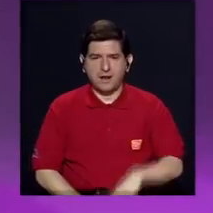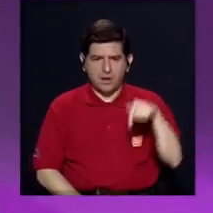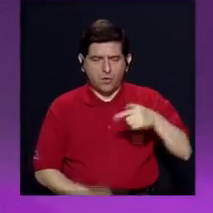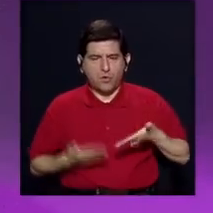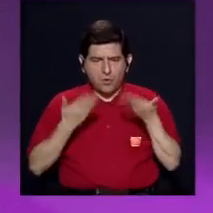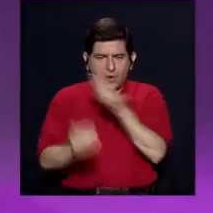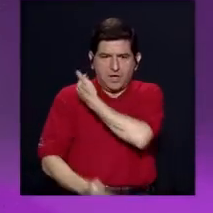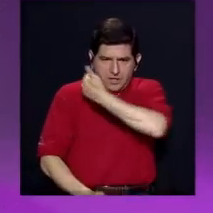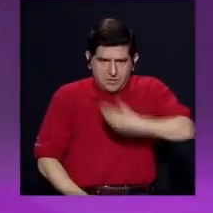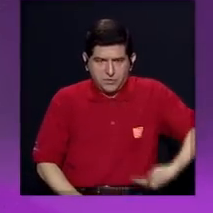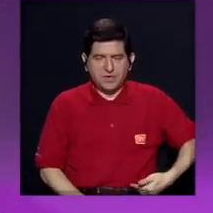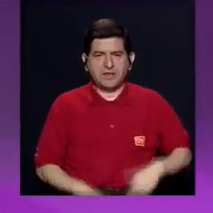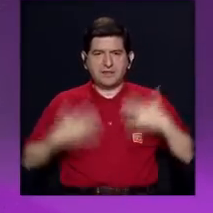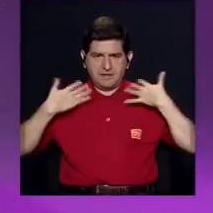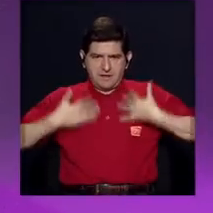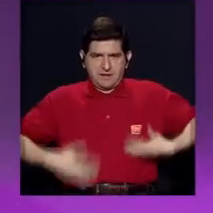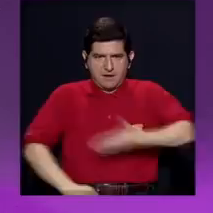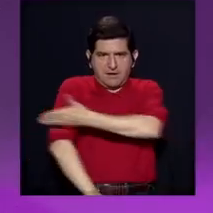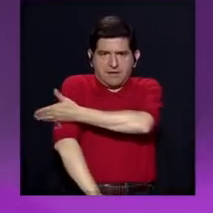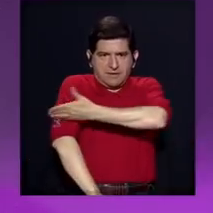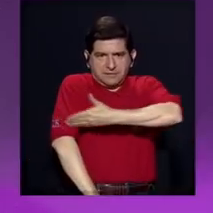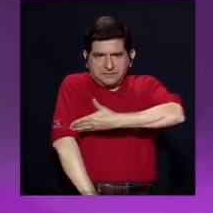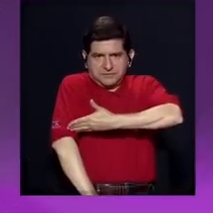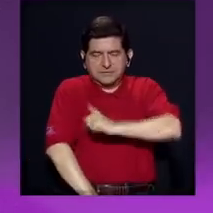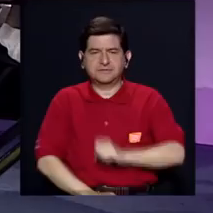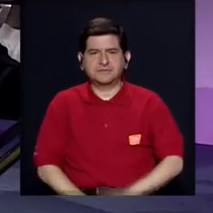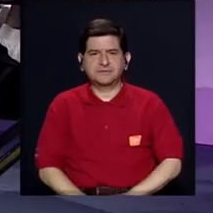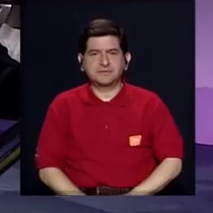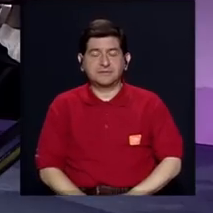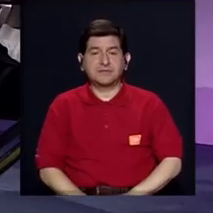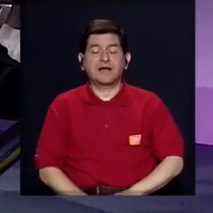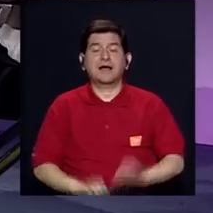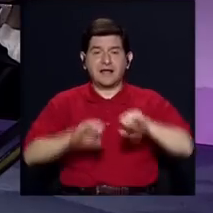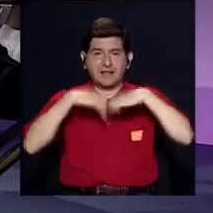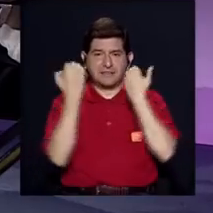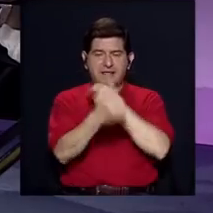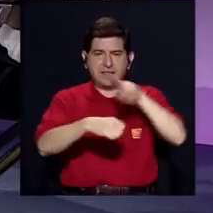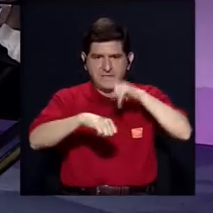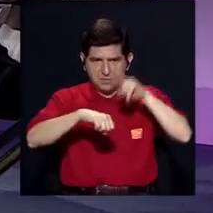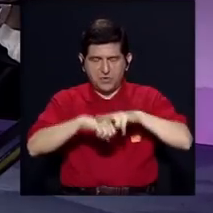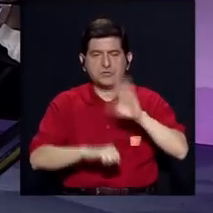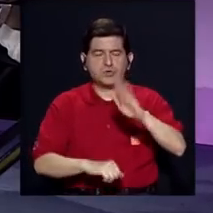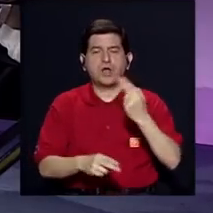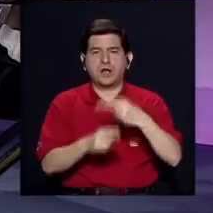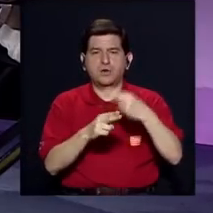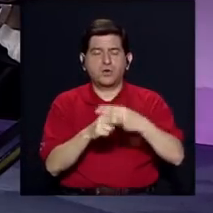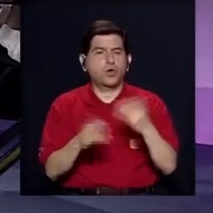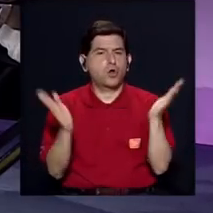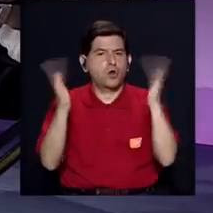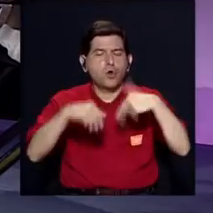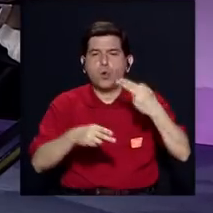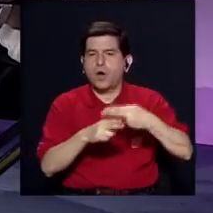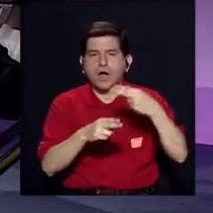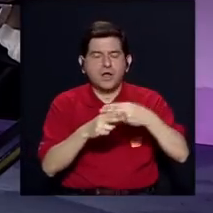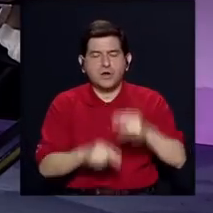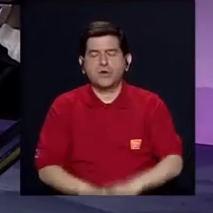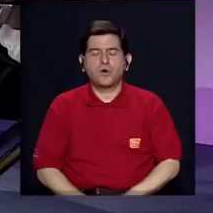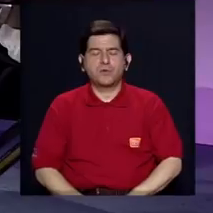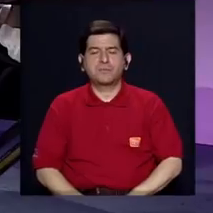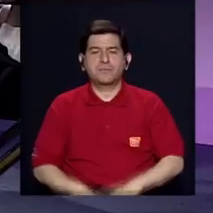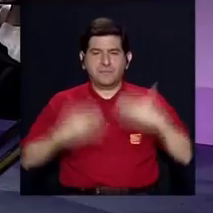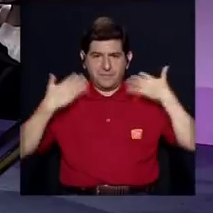al señor presidente una camiseta de la selección con su nombre no hay un nombre para para la camiseta